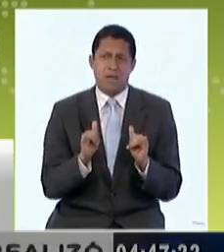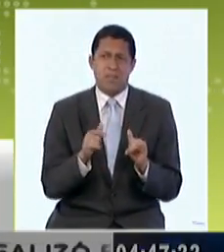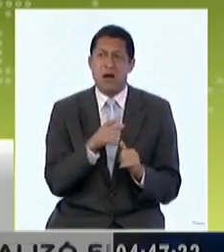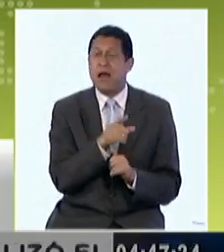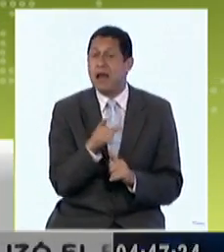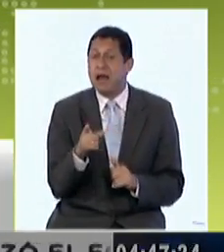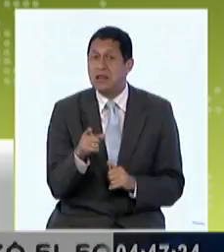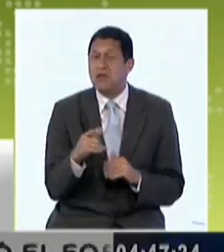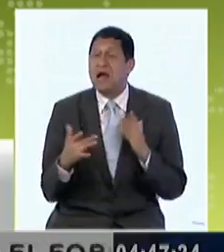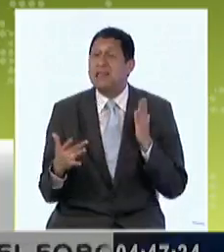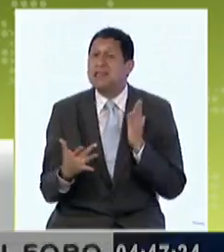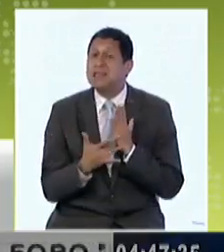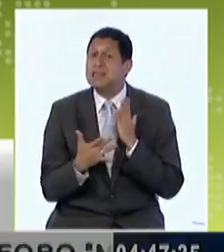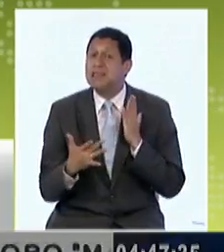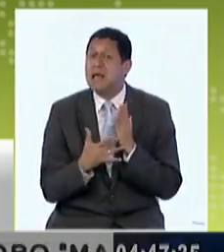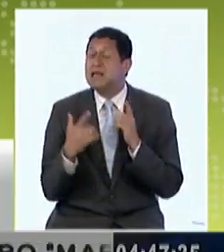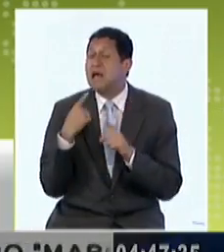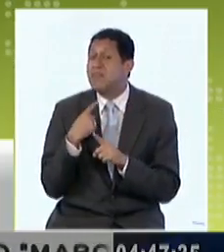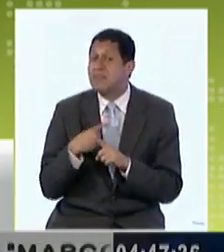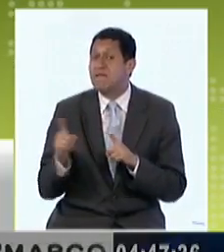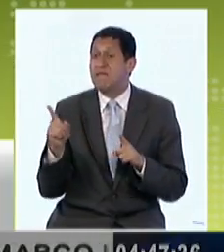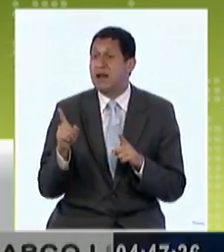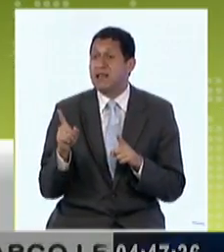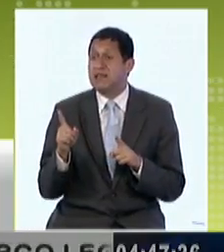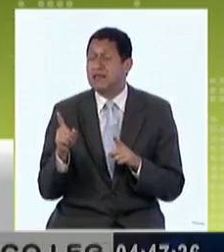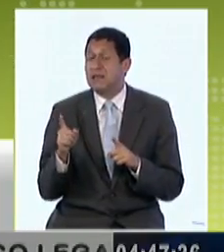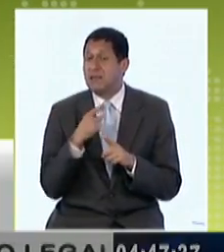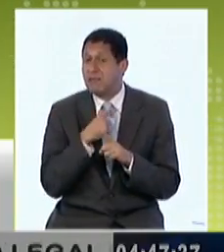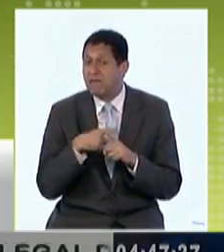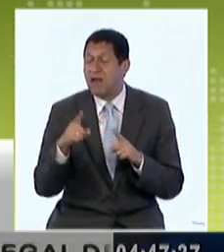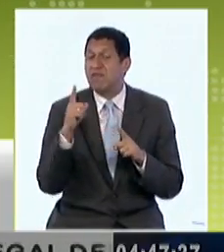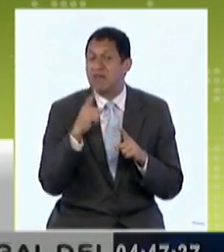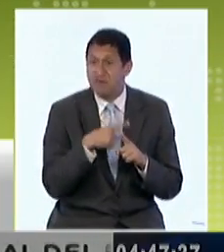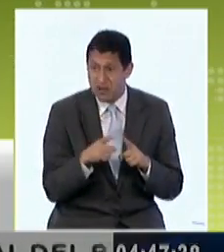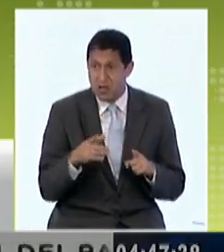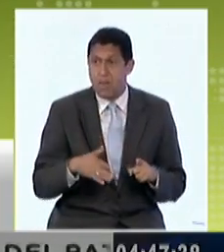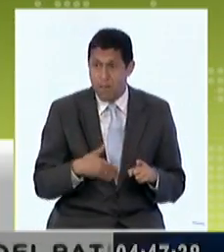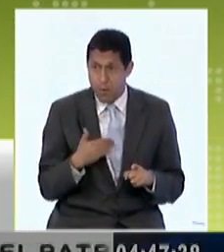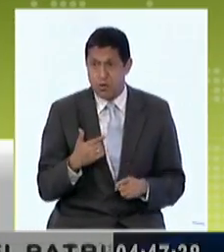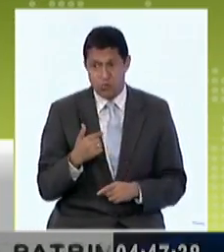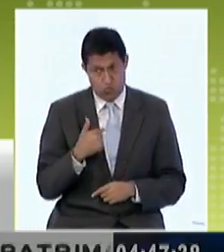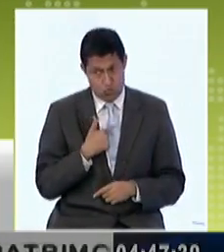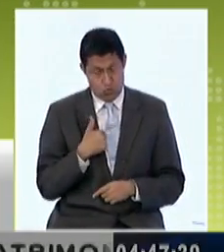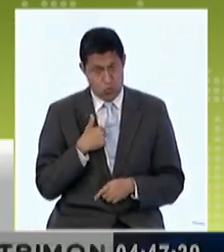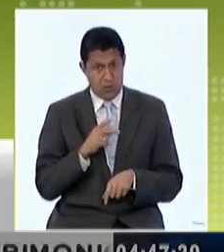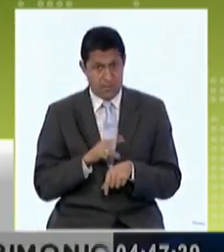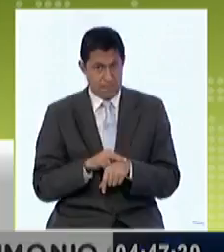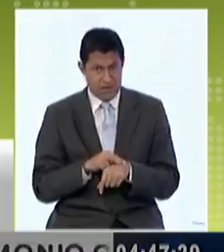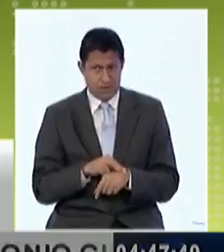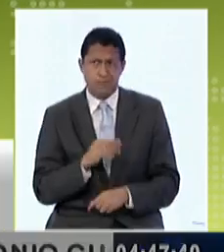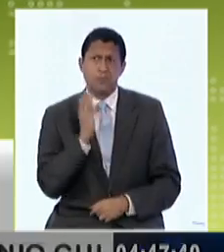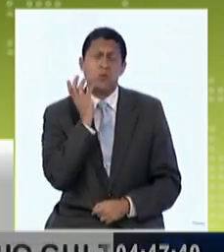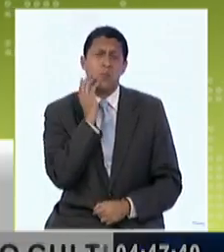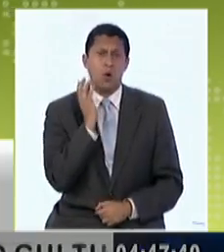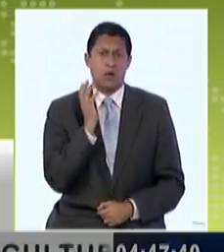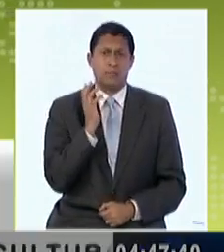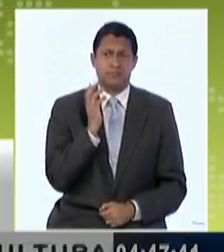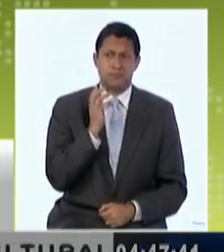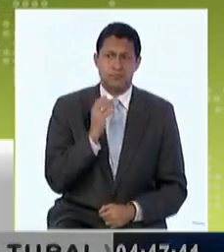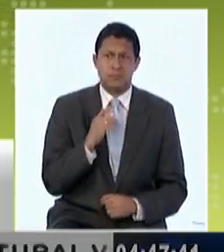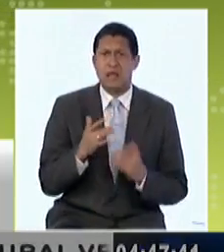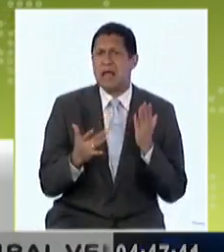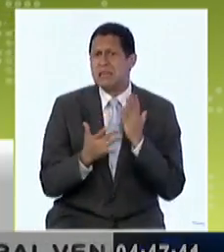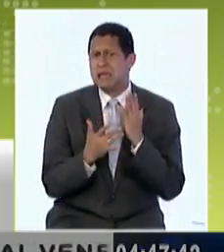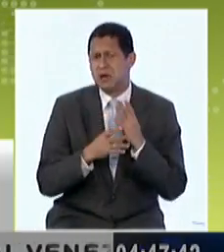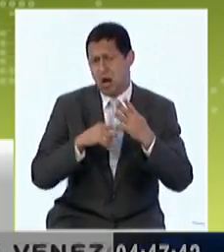de tecnologías distintas y de técnicas diferentes que pueden ser empleadas por el cirujano. En el caso de las tecnologías,